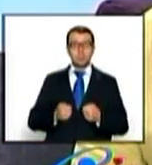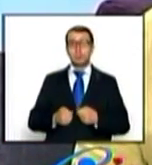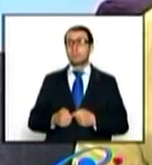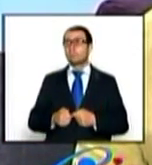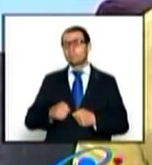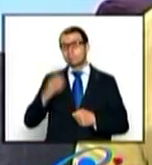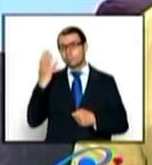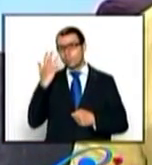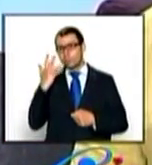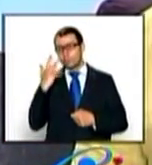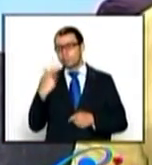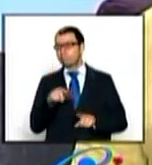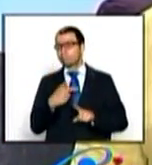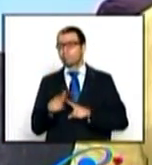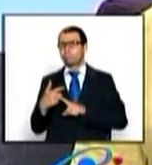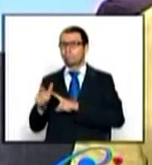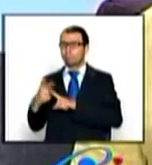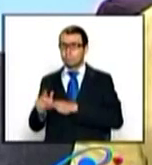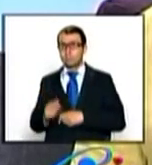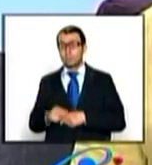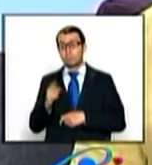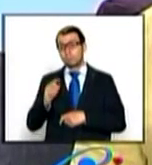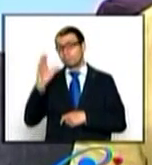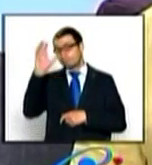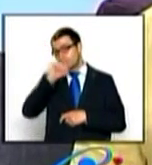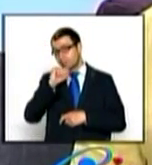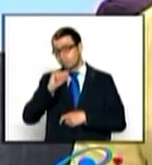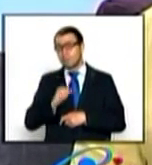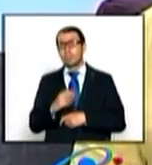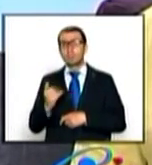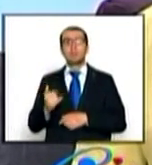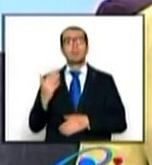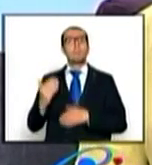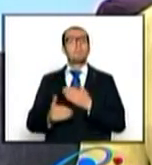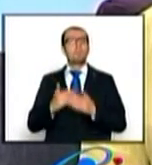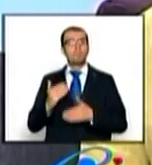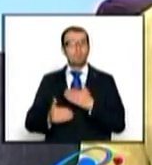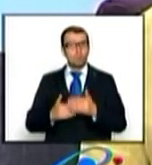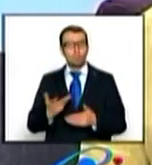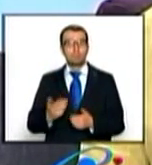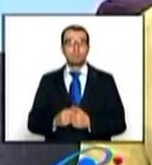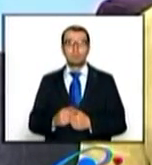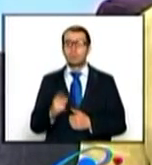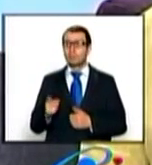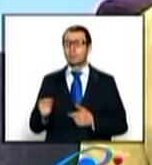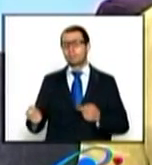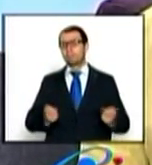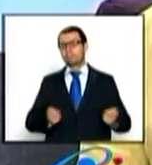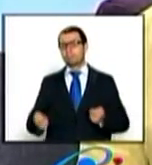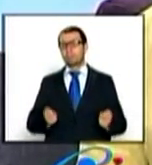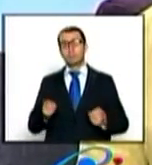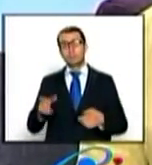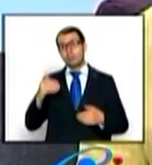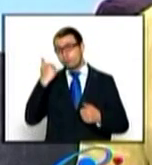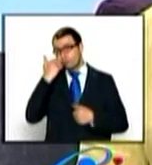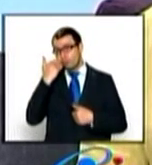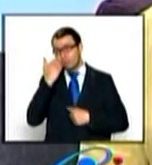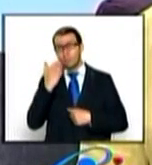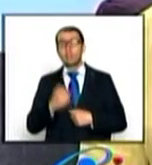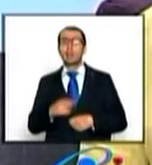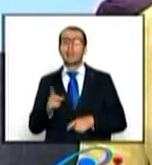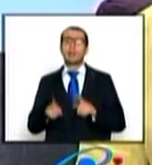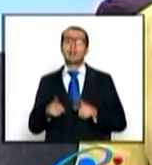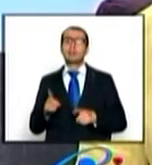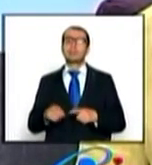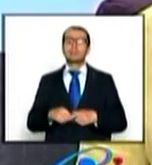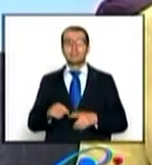múltiples causas, que nos demos cuenta que es un proceso complementario en el manejo de la enfermedad, en pacientes con